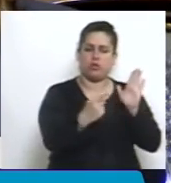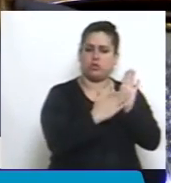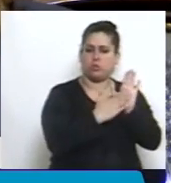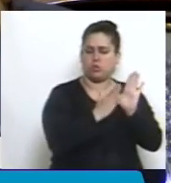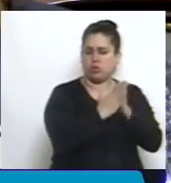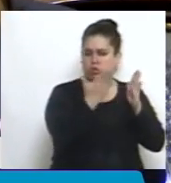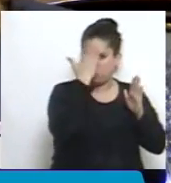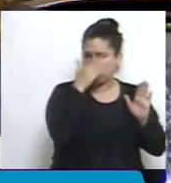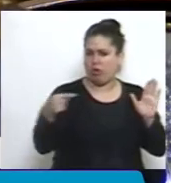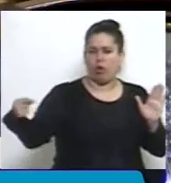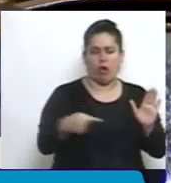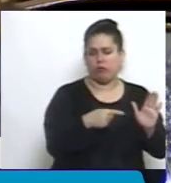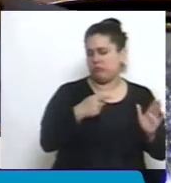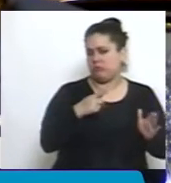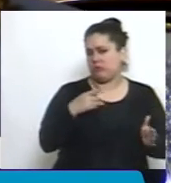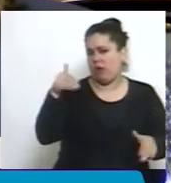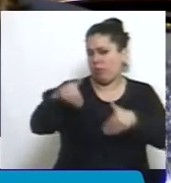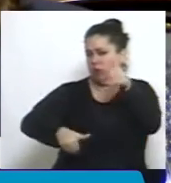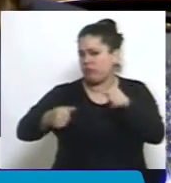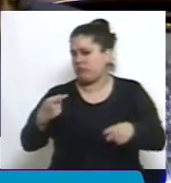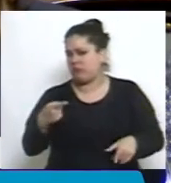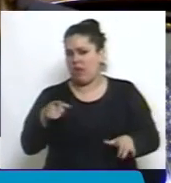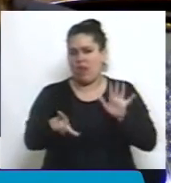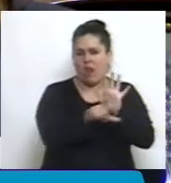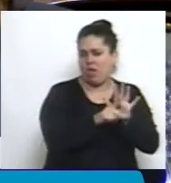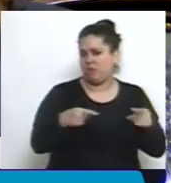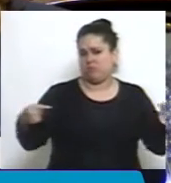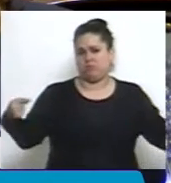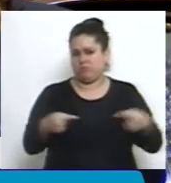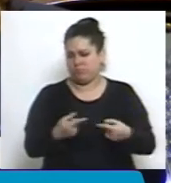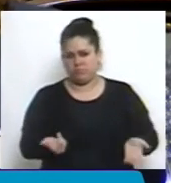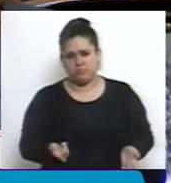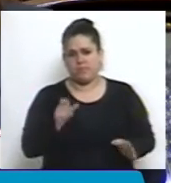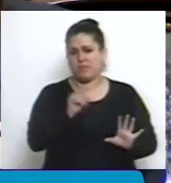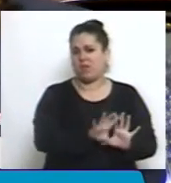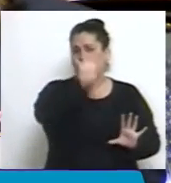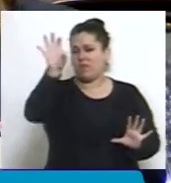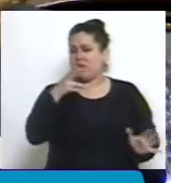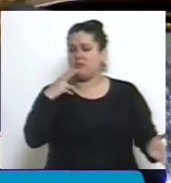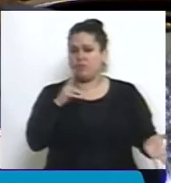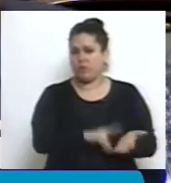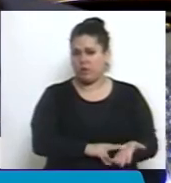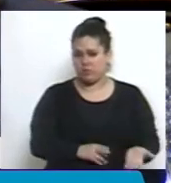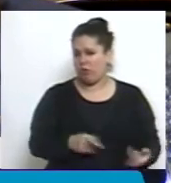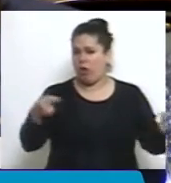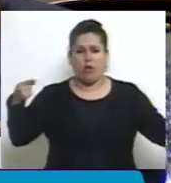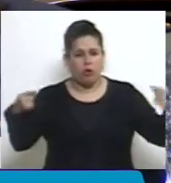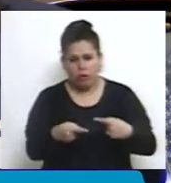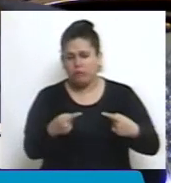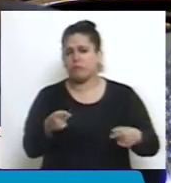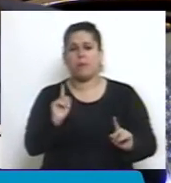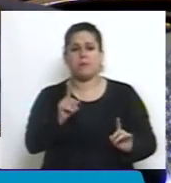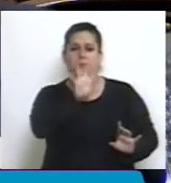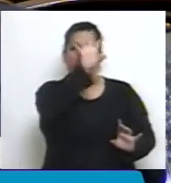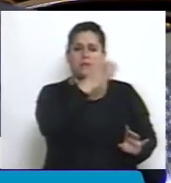Constitución Nacional, en contra de lo que establece la Ley de Coparticipación Federal de Impuestos, en contra de lo que Santa